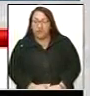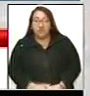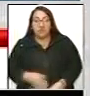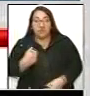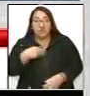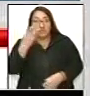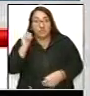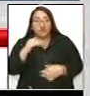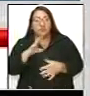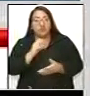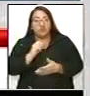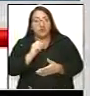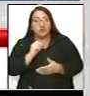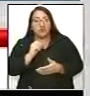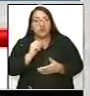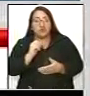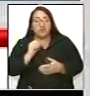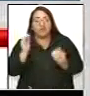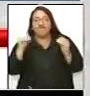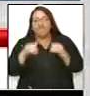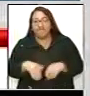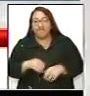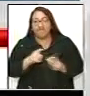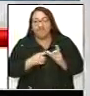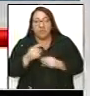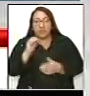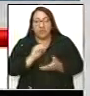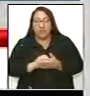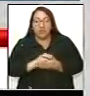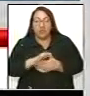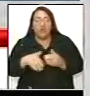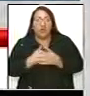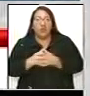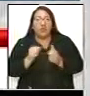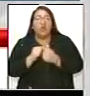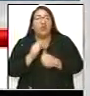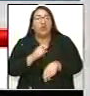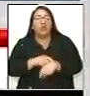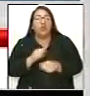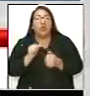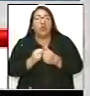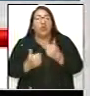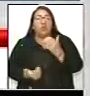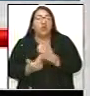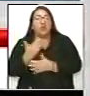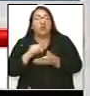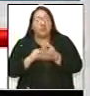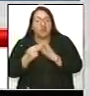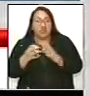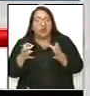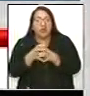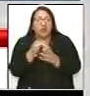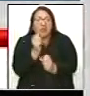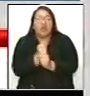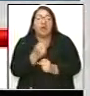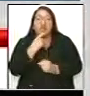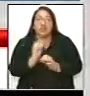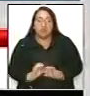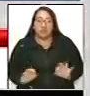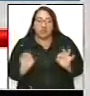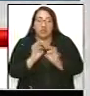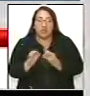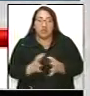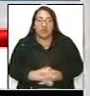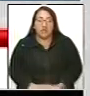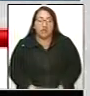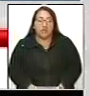ha fracasado. Y creemos que hay que darle una mirada a tiempo, estamos ante una nueva gestión del ministerio que sería importante poder mirar.